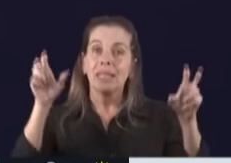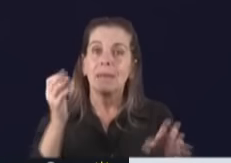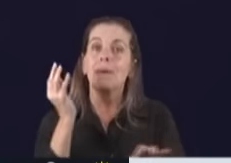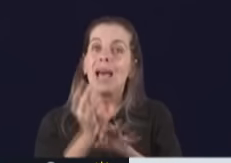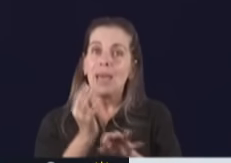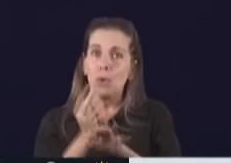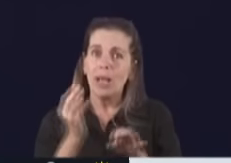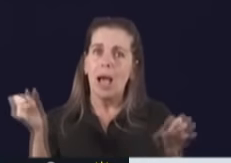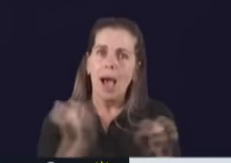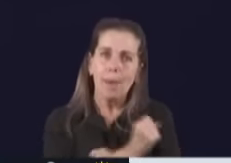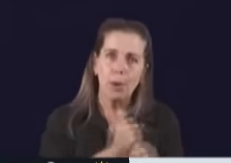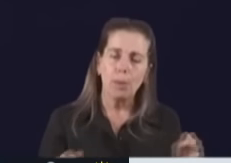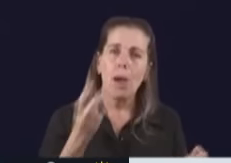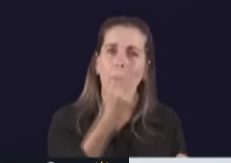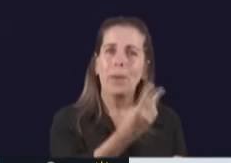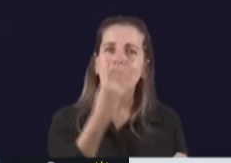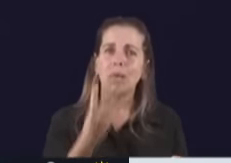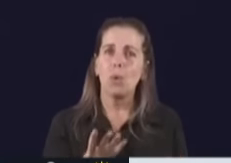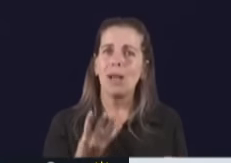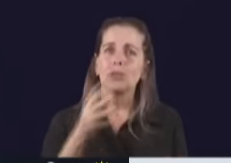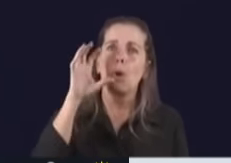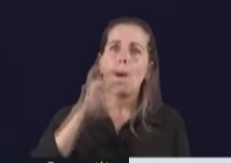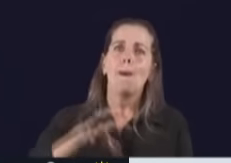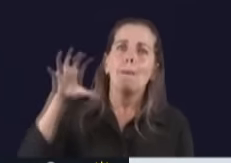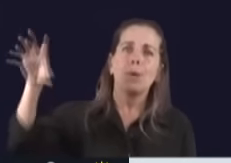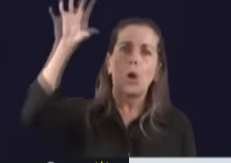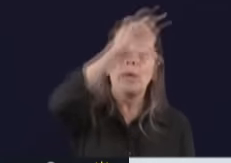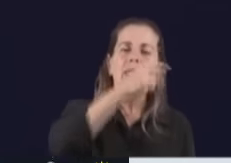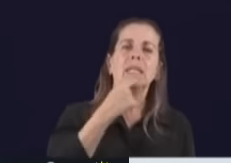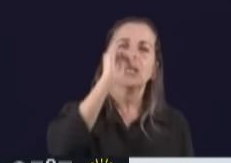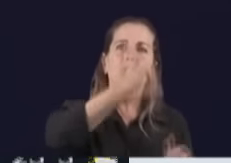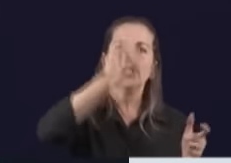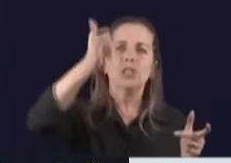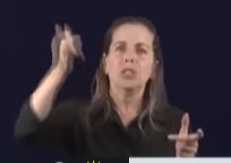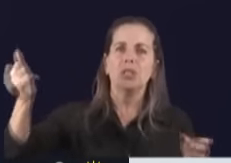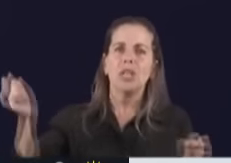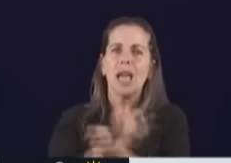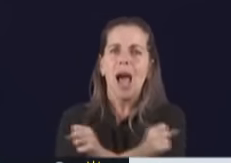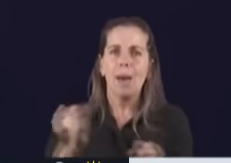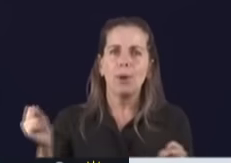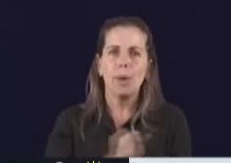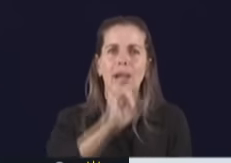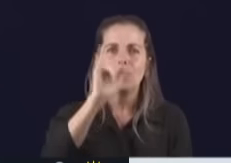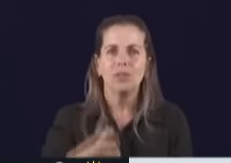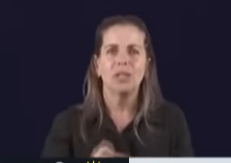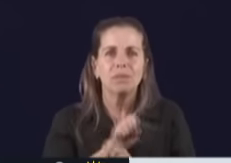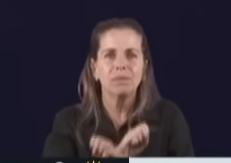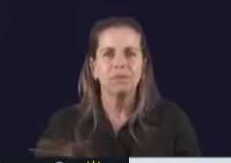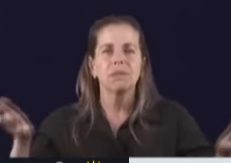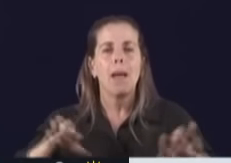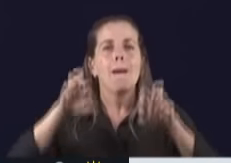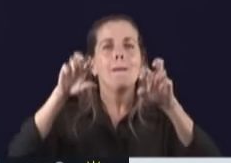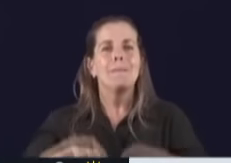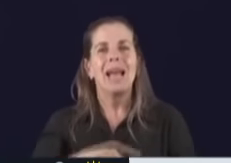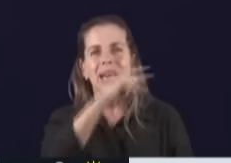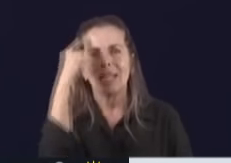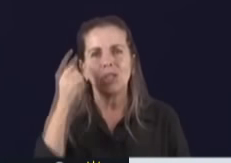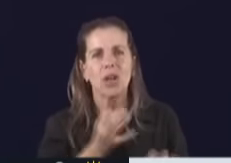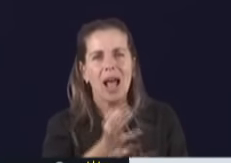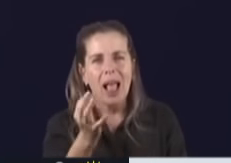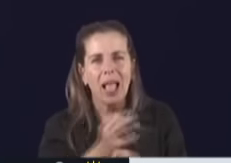las 24 jurisdicciones responsables de implementar, por supuesto, la política educativa, se lanzó el Plan Nacional de Alfabetización y se